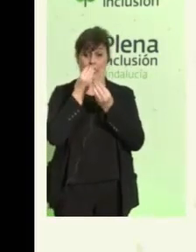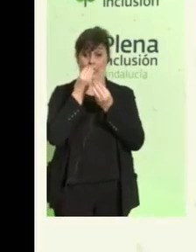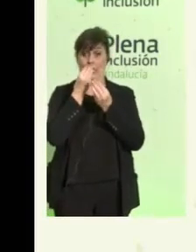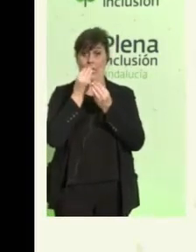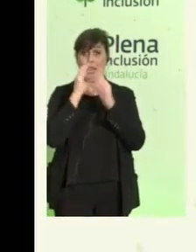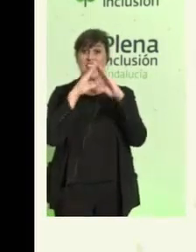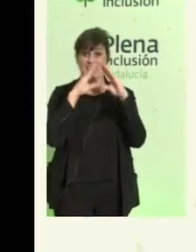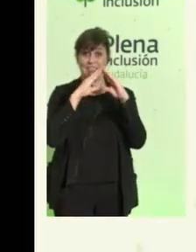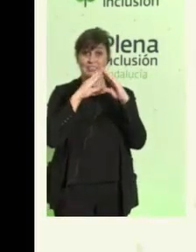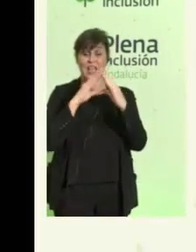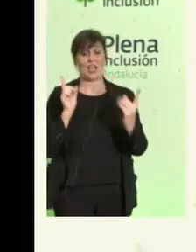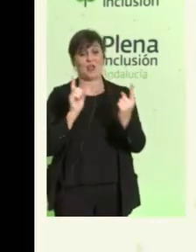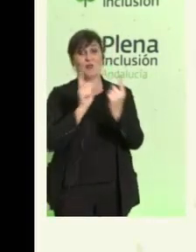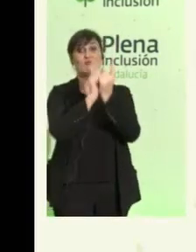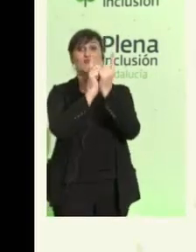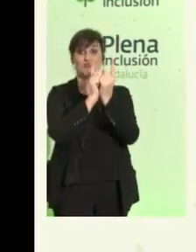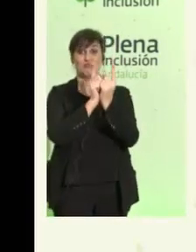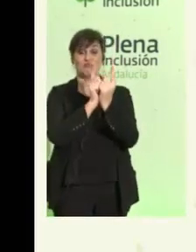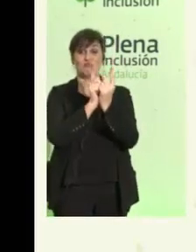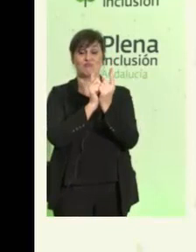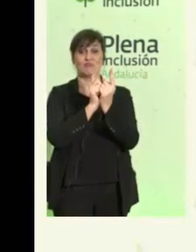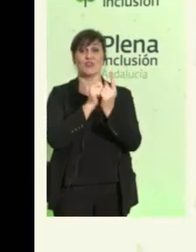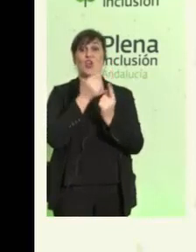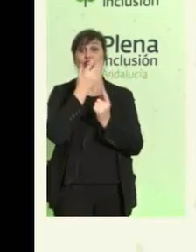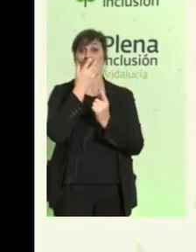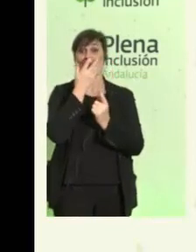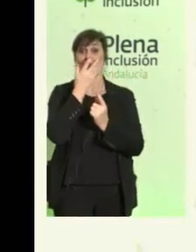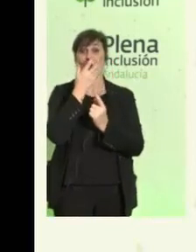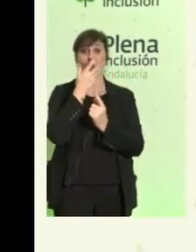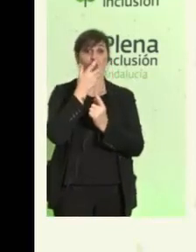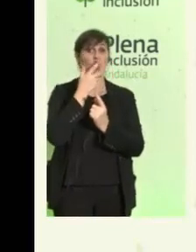en la iglesia se encontró con, conoció a